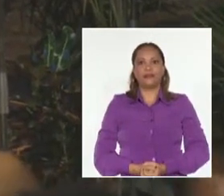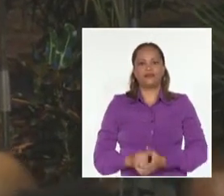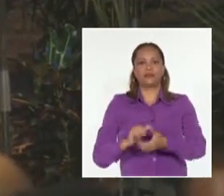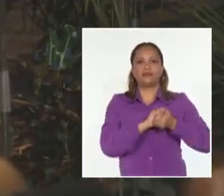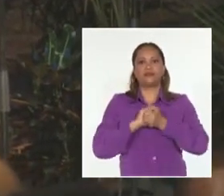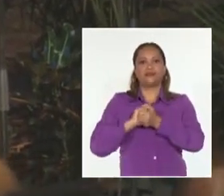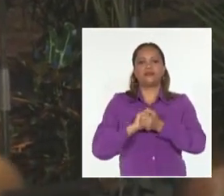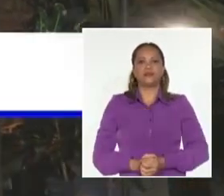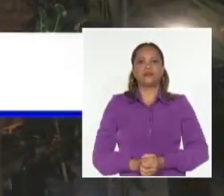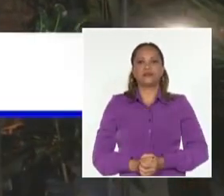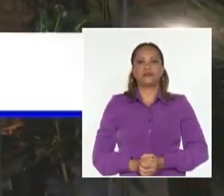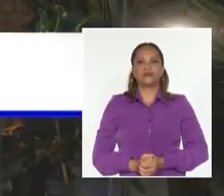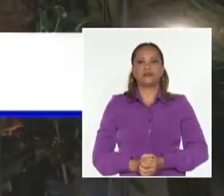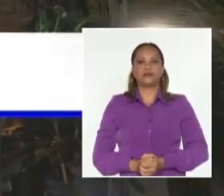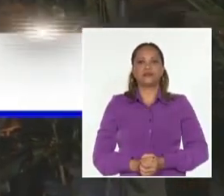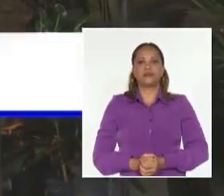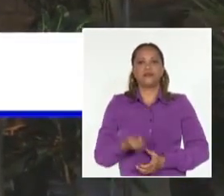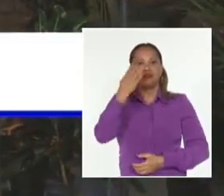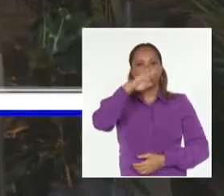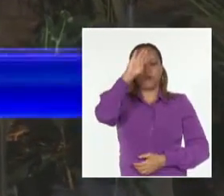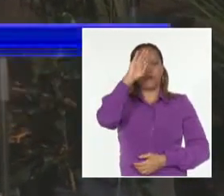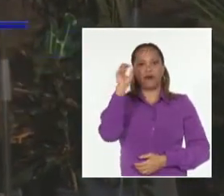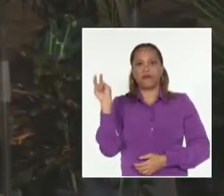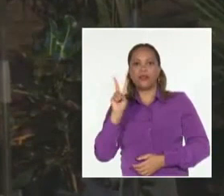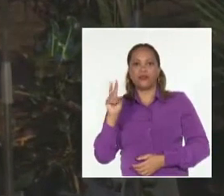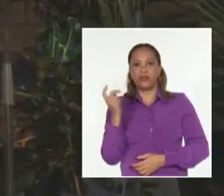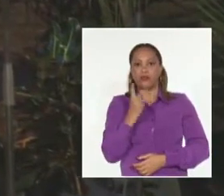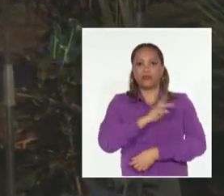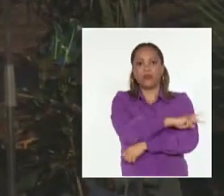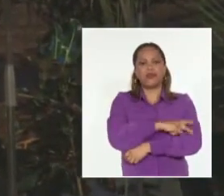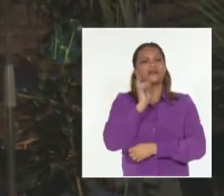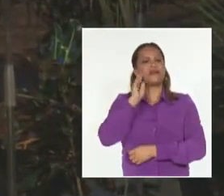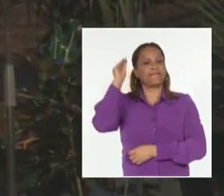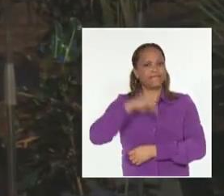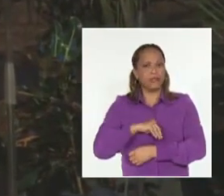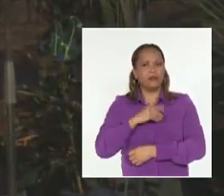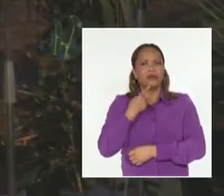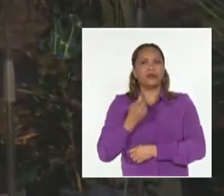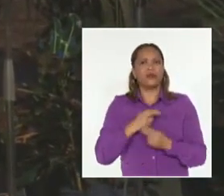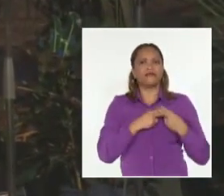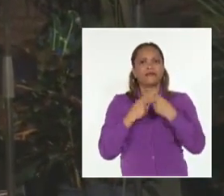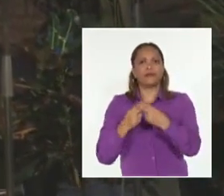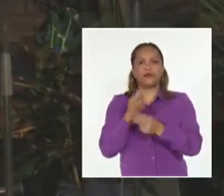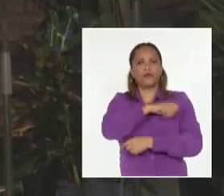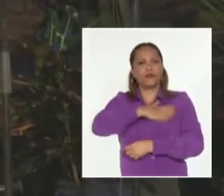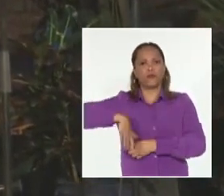Compañeras y compañeros, Cuba y Venezuela están seguros que con el heroísmo de nuestros pueblos y el apoyo de